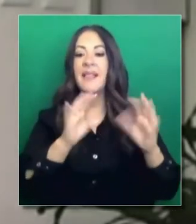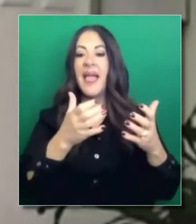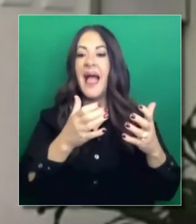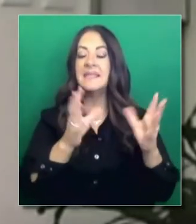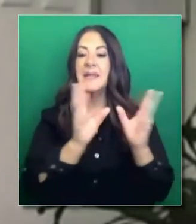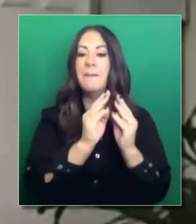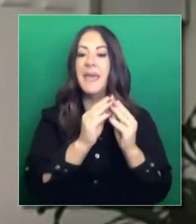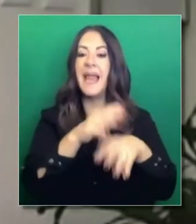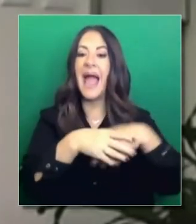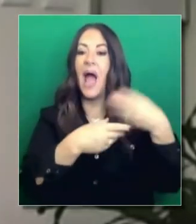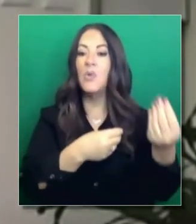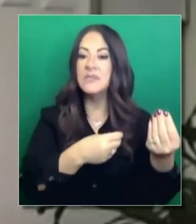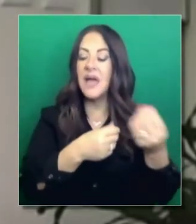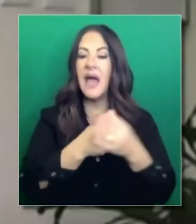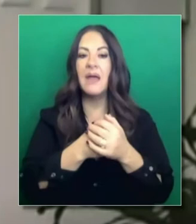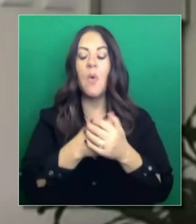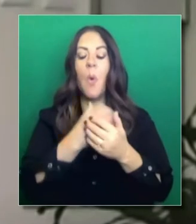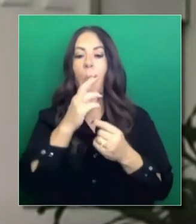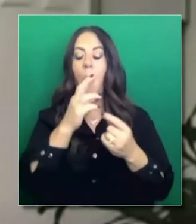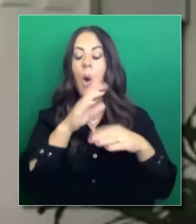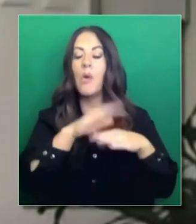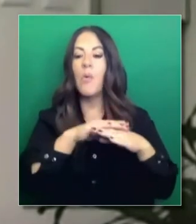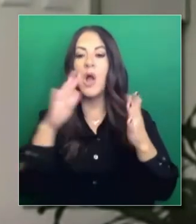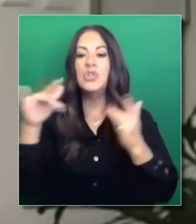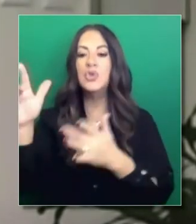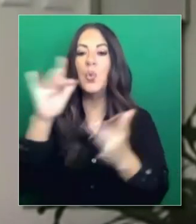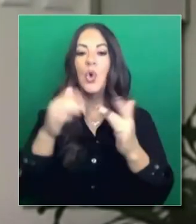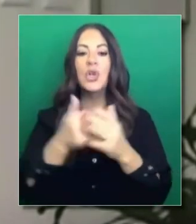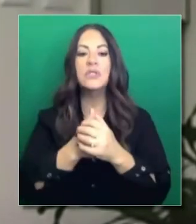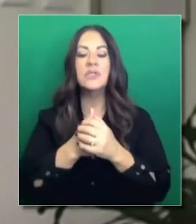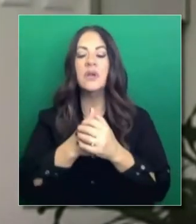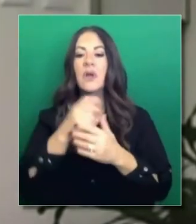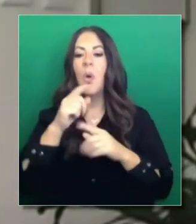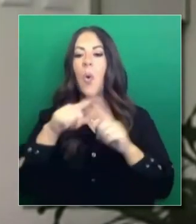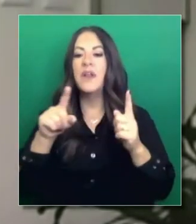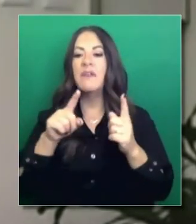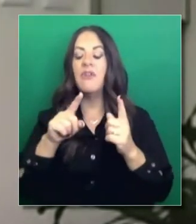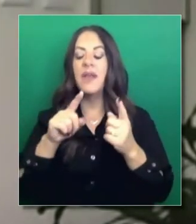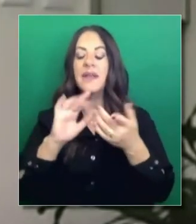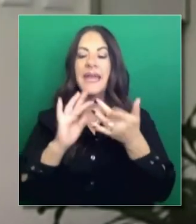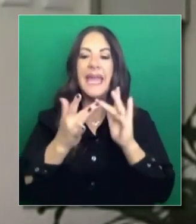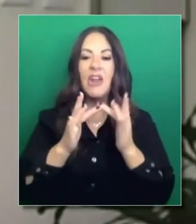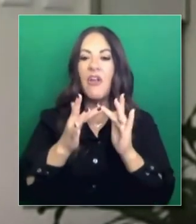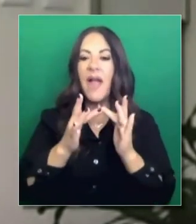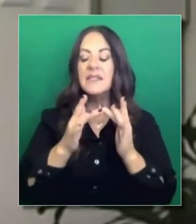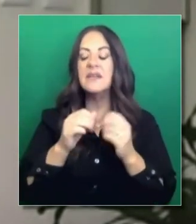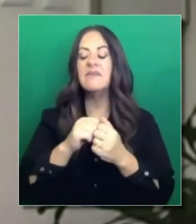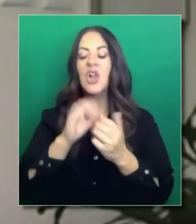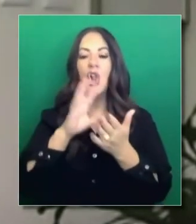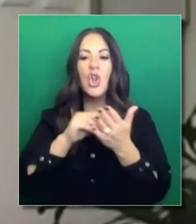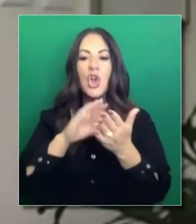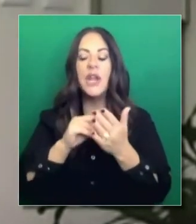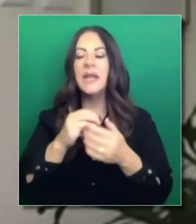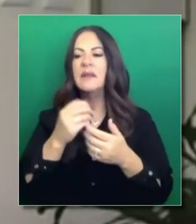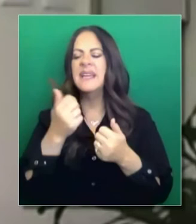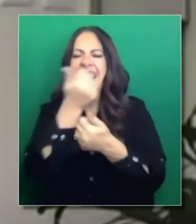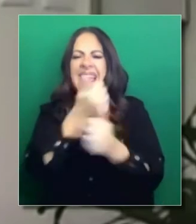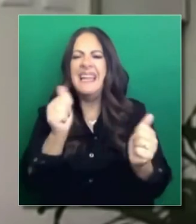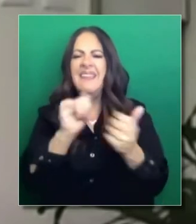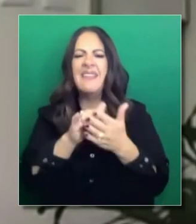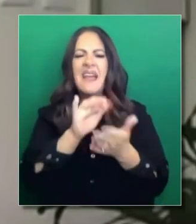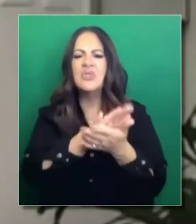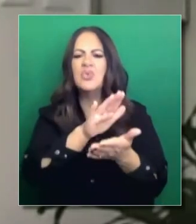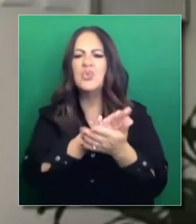el estado, aulas externas, expediciones, nuevos proyectos, materiales